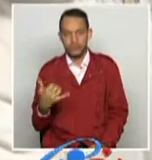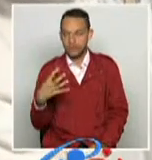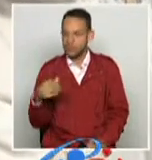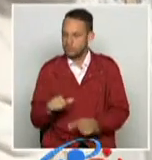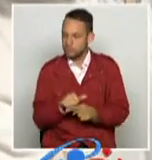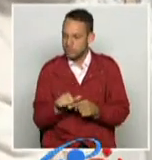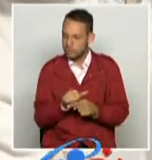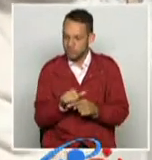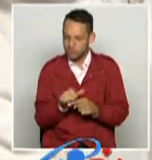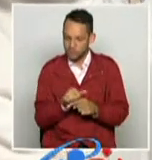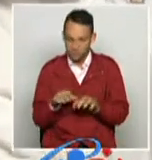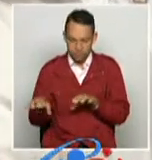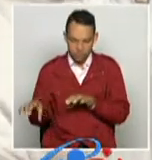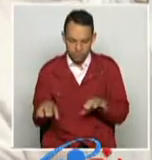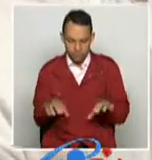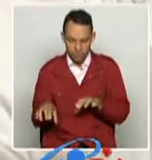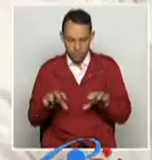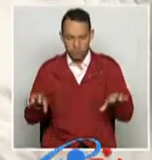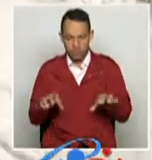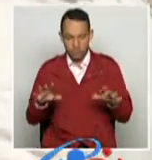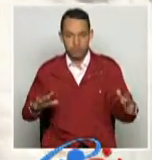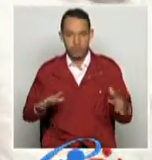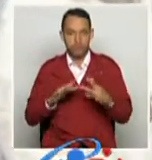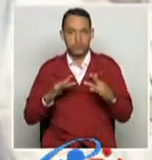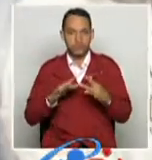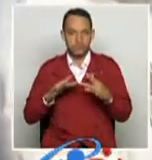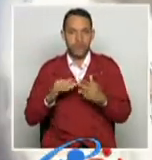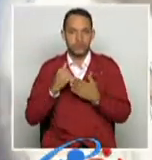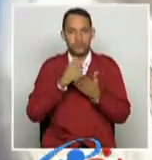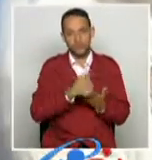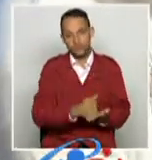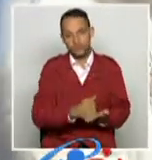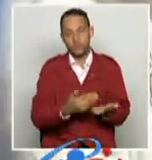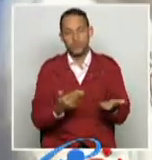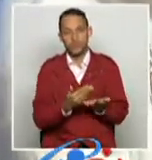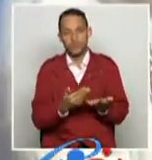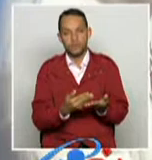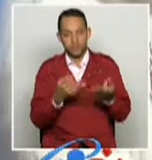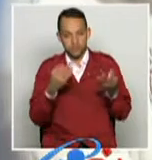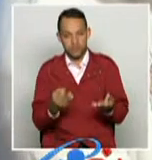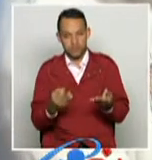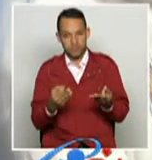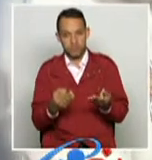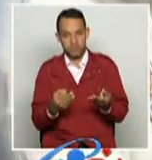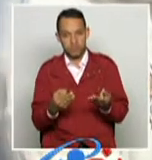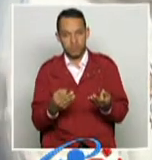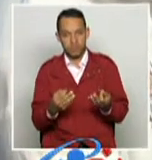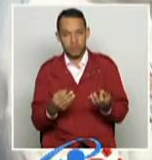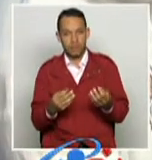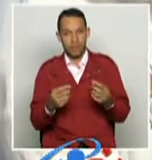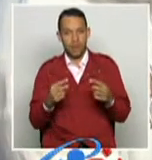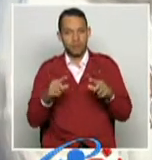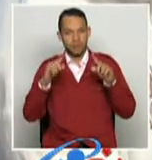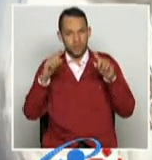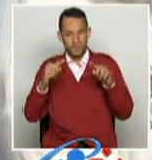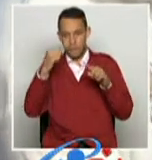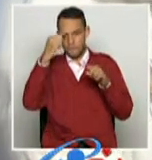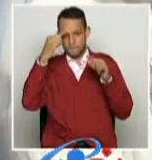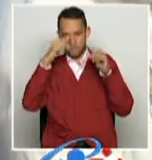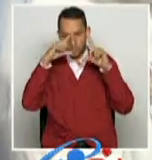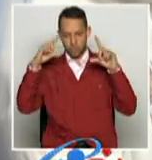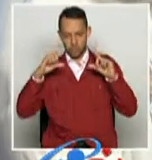es activar ese flujo de energía ya por todo el meridiano. Los meridianos, porque aquí se cruza meridiano del